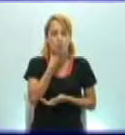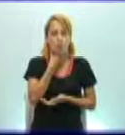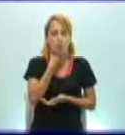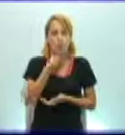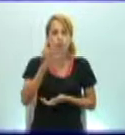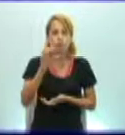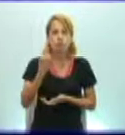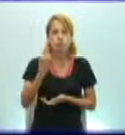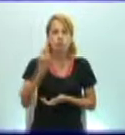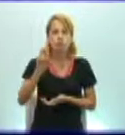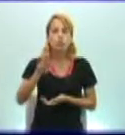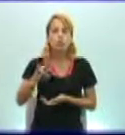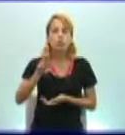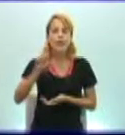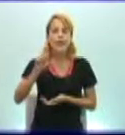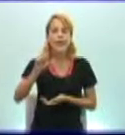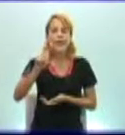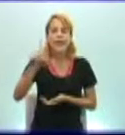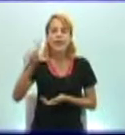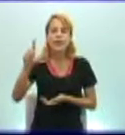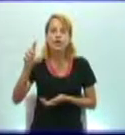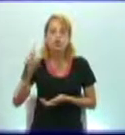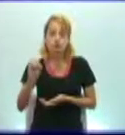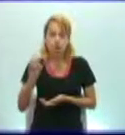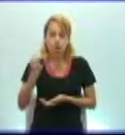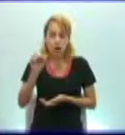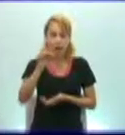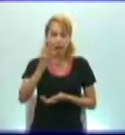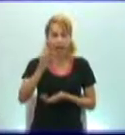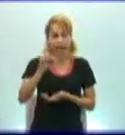cuello es la zona de separación entre el